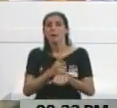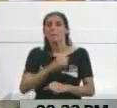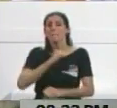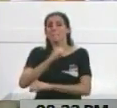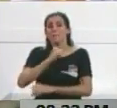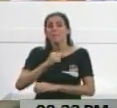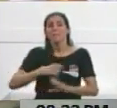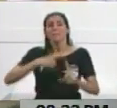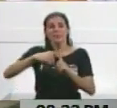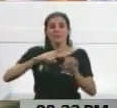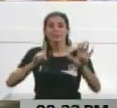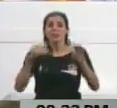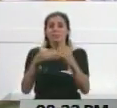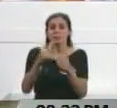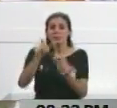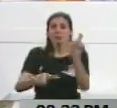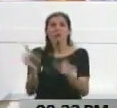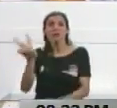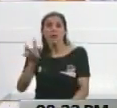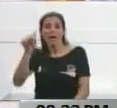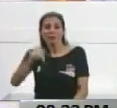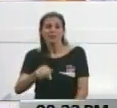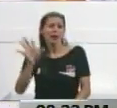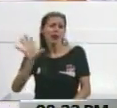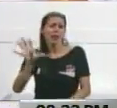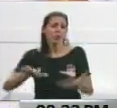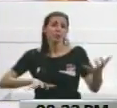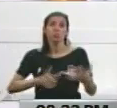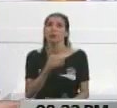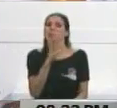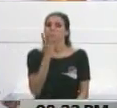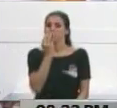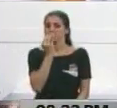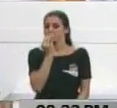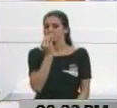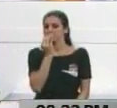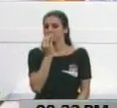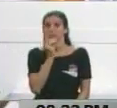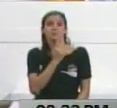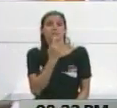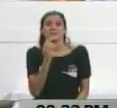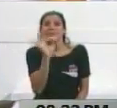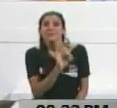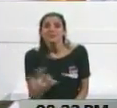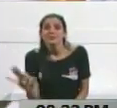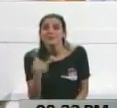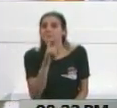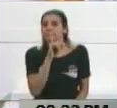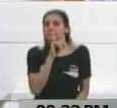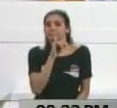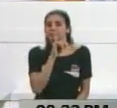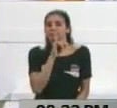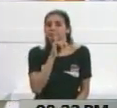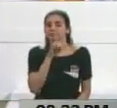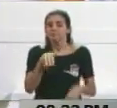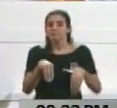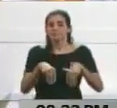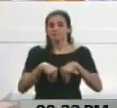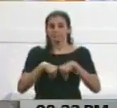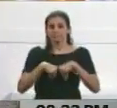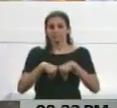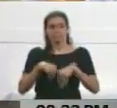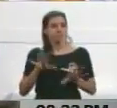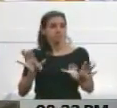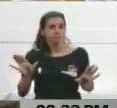en Caracas, en el Caracazo. Y tú te metiste la lengua en un bolsillo. Cómplice, pues, de esos asesinatos. No hiciste nada.